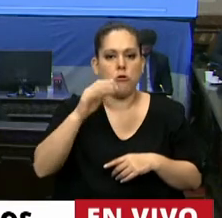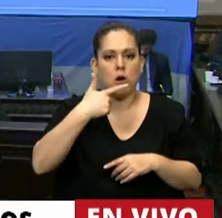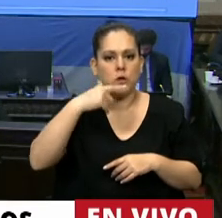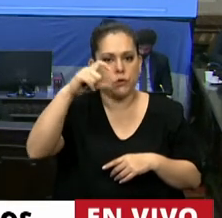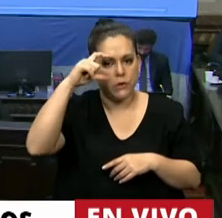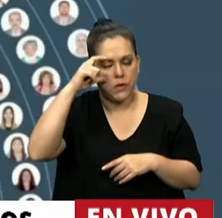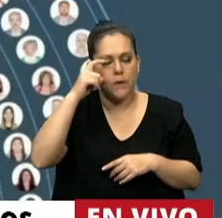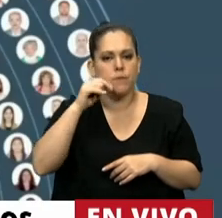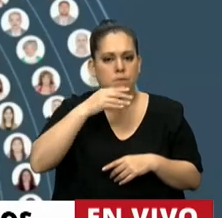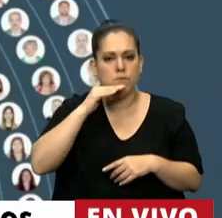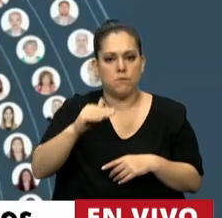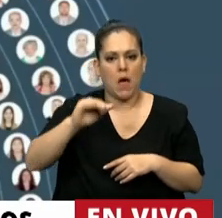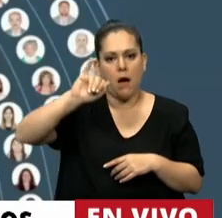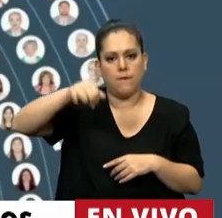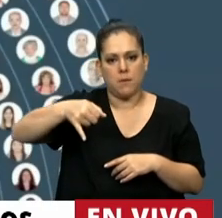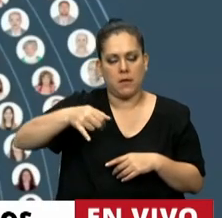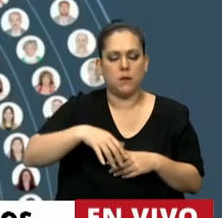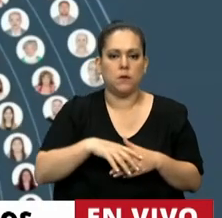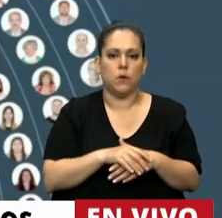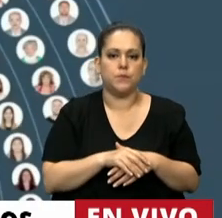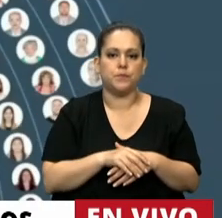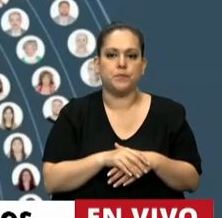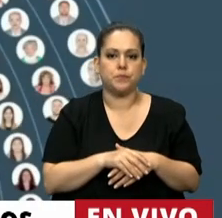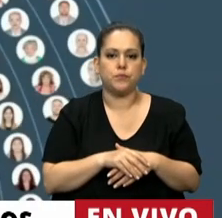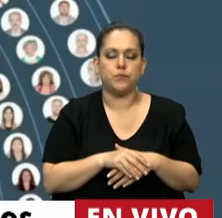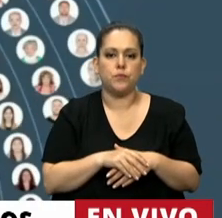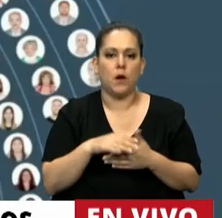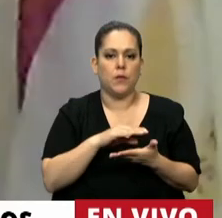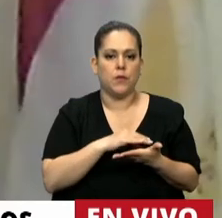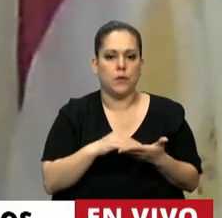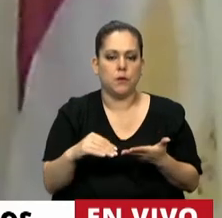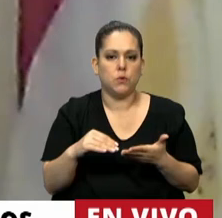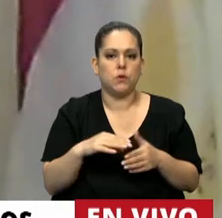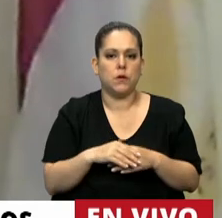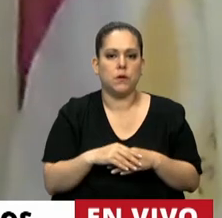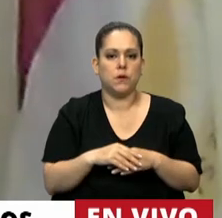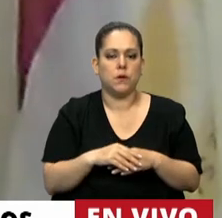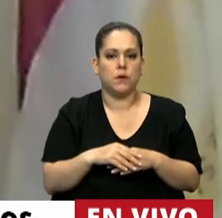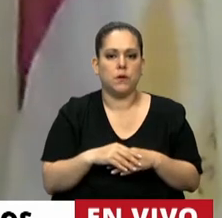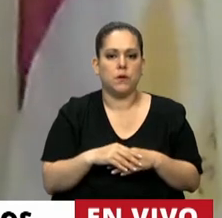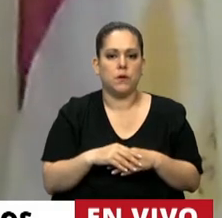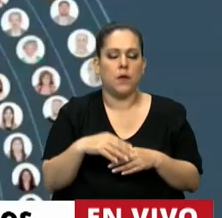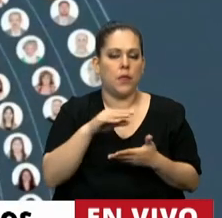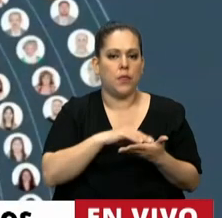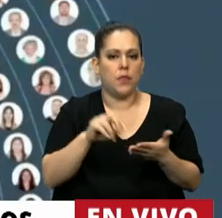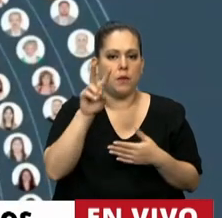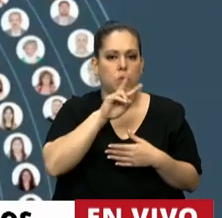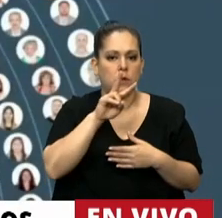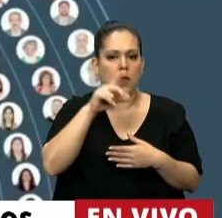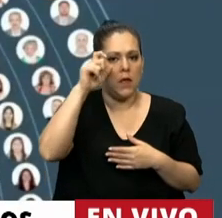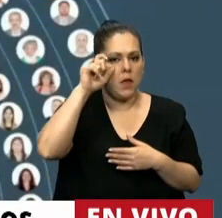Afirmativo, señor presidente. Gracias, diputado. Diputado Bertilé Elda, diputada.